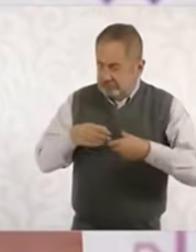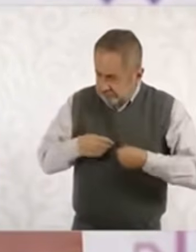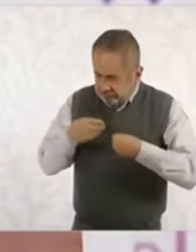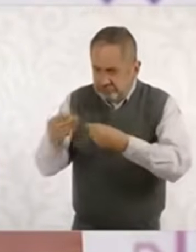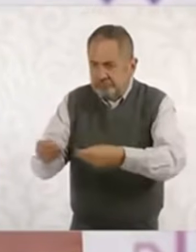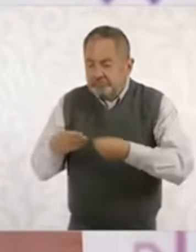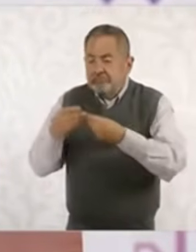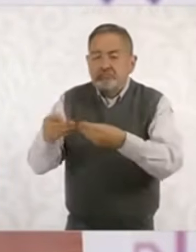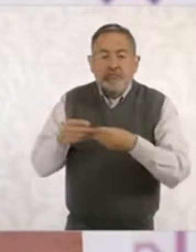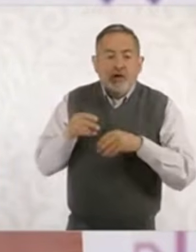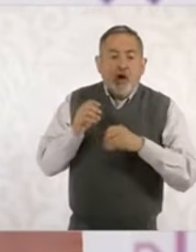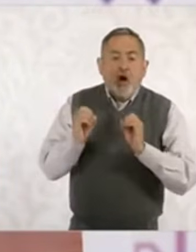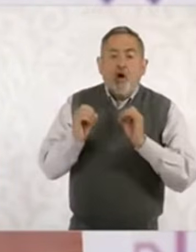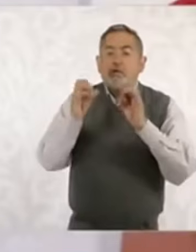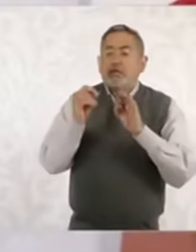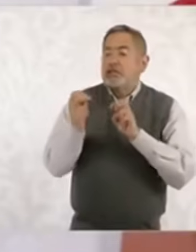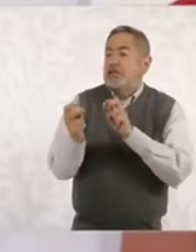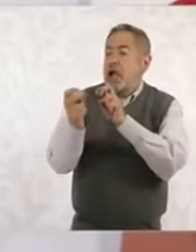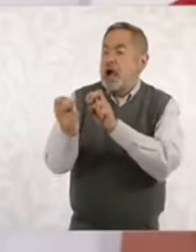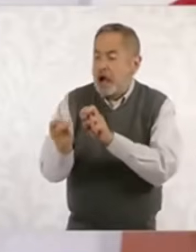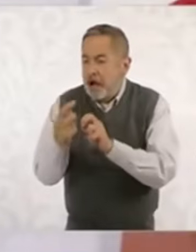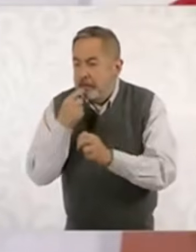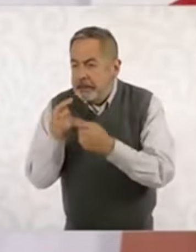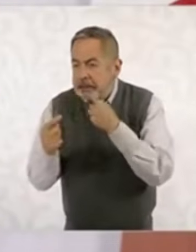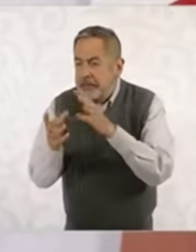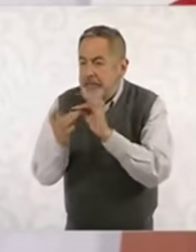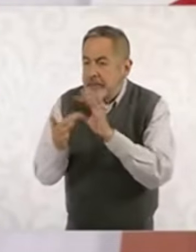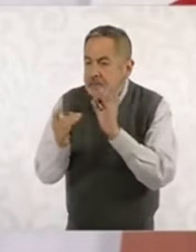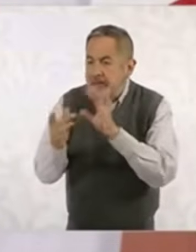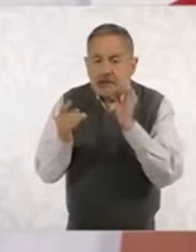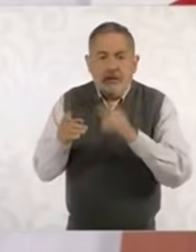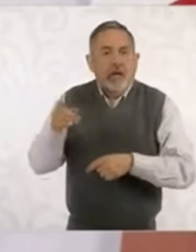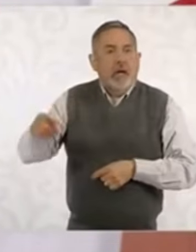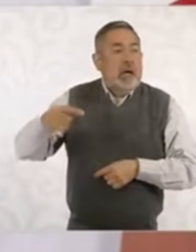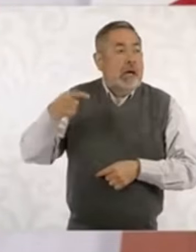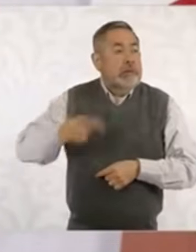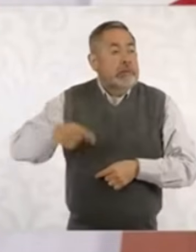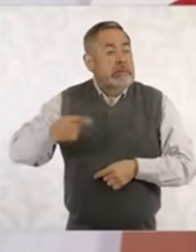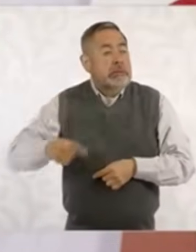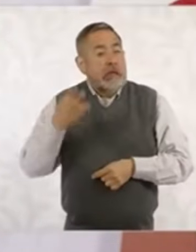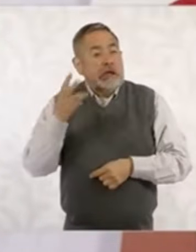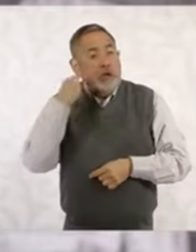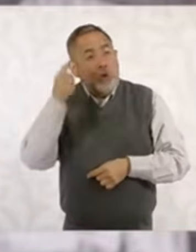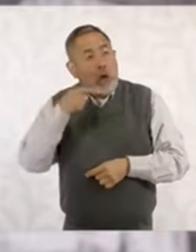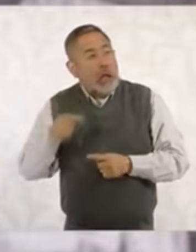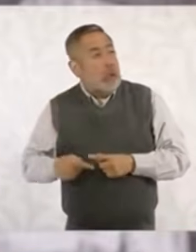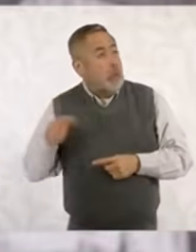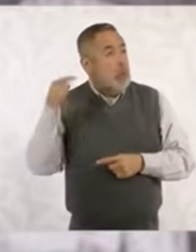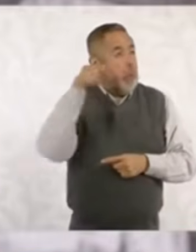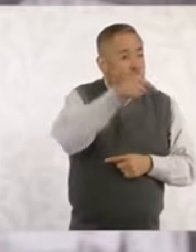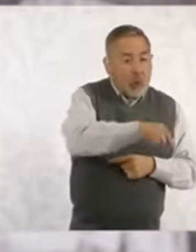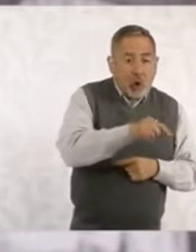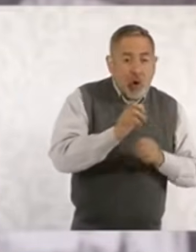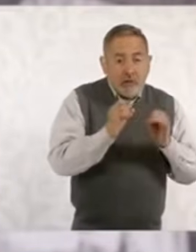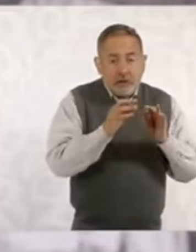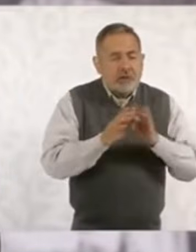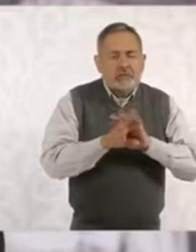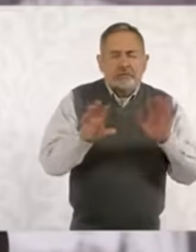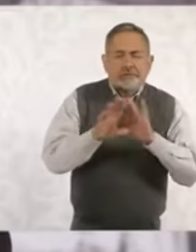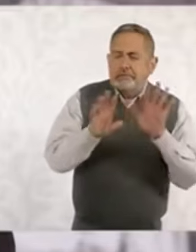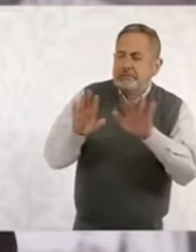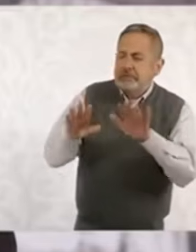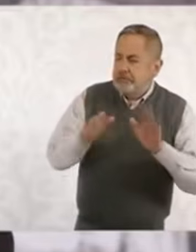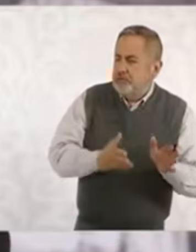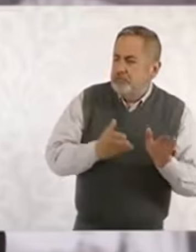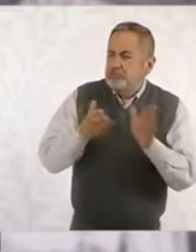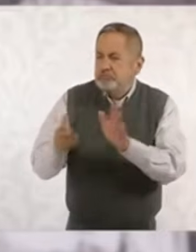Foviste para que las personas no recorran más de 3 horas de camino a nuestros departamentos de vivienda.